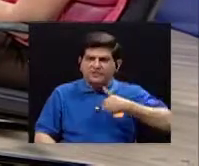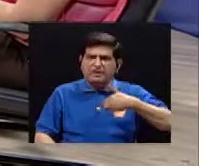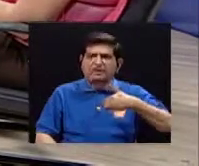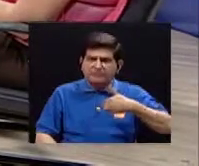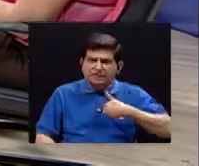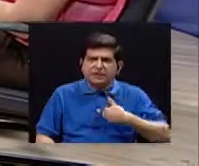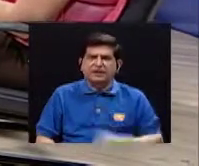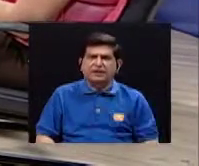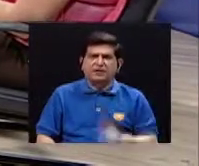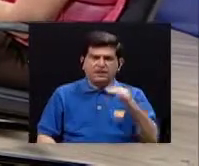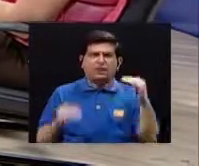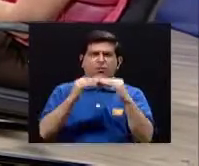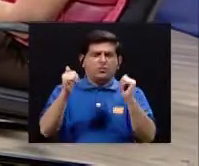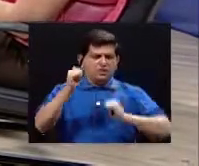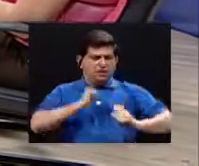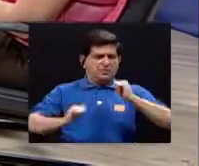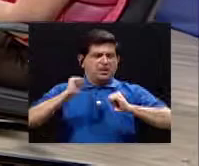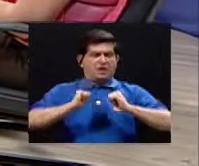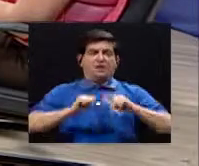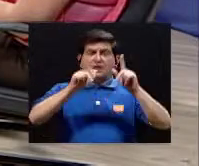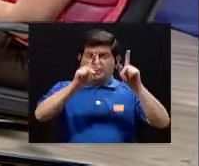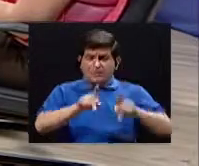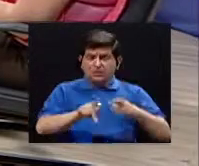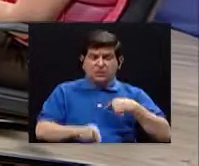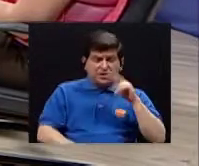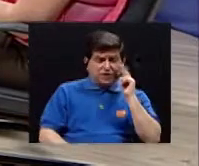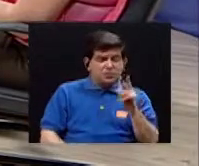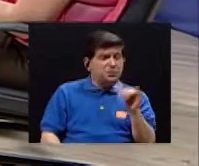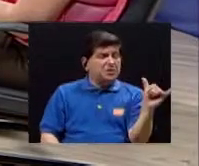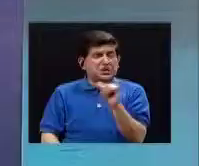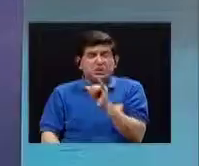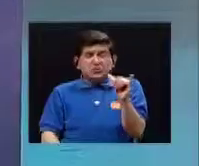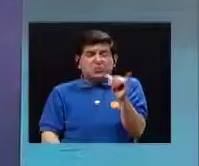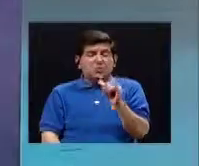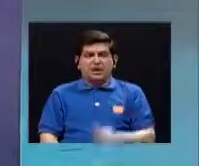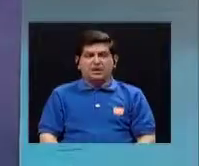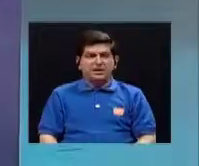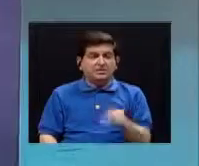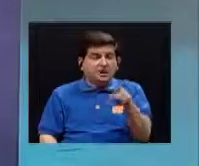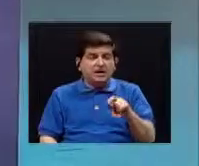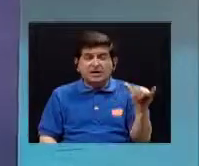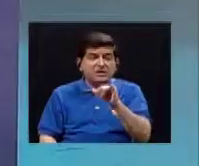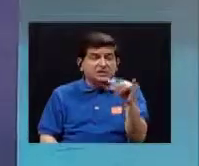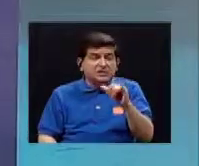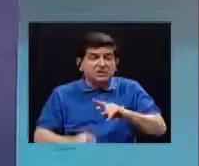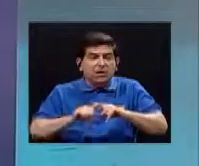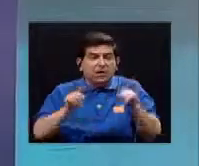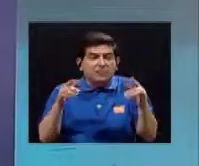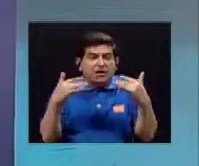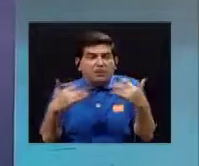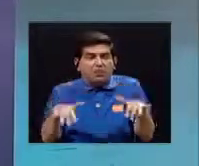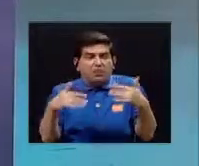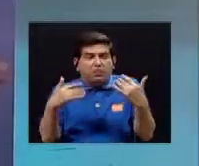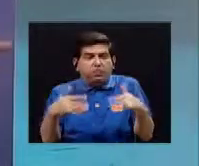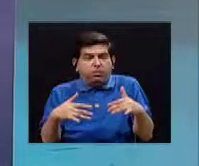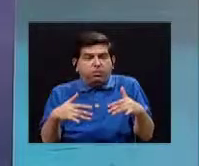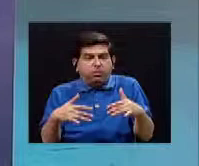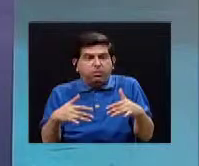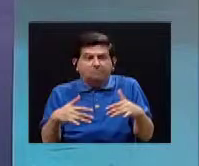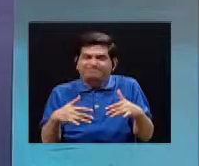que tener un nivel dramático porque hubo gente que yo vi que era igualito sí que yo y este es igualito pero por dios qué